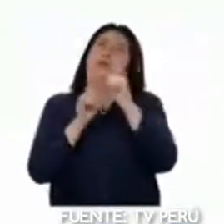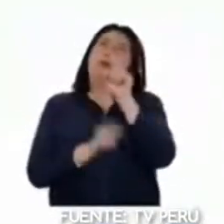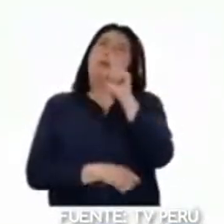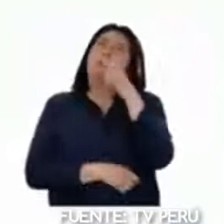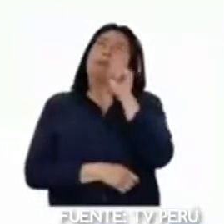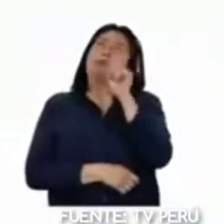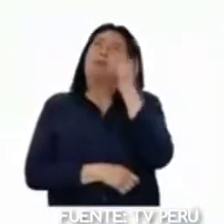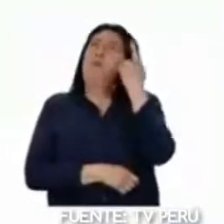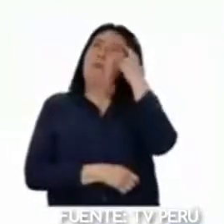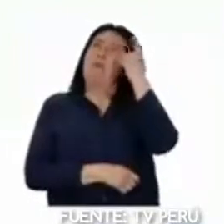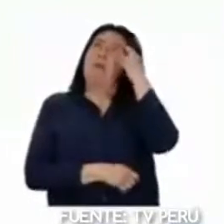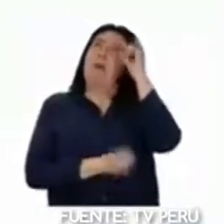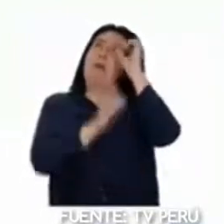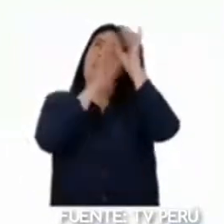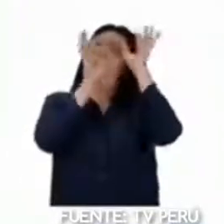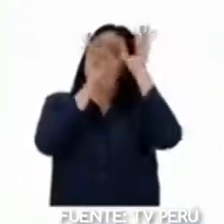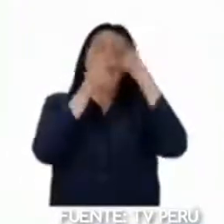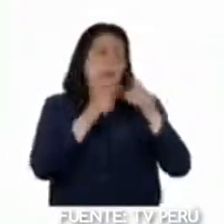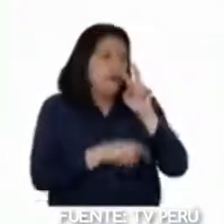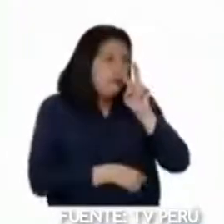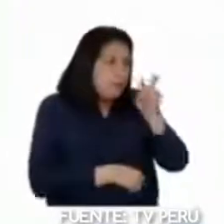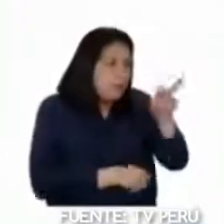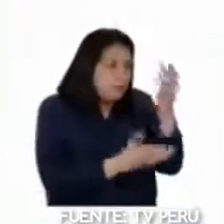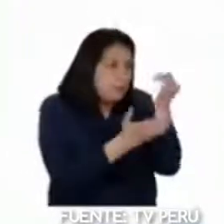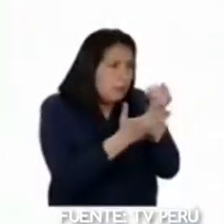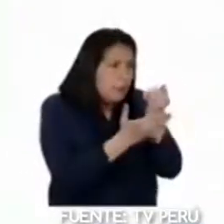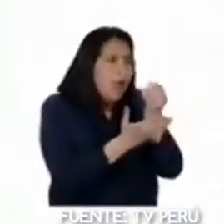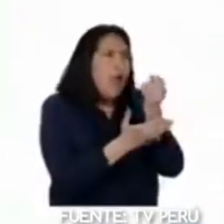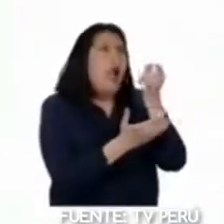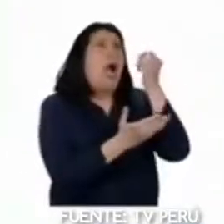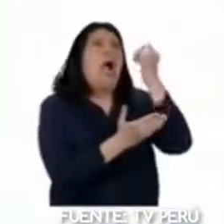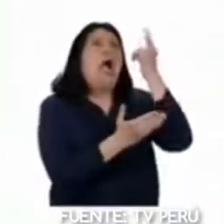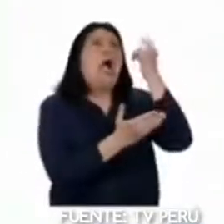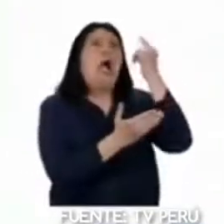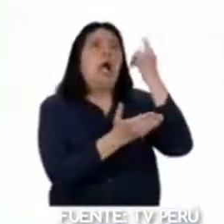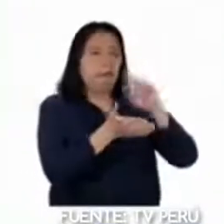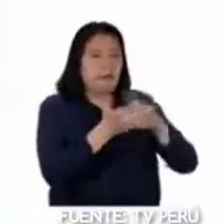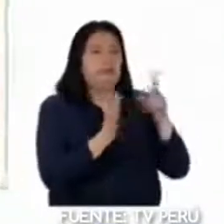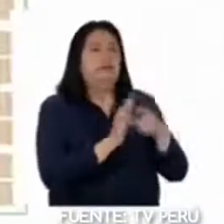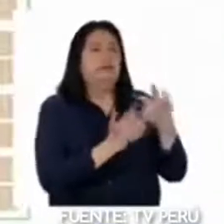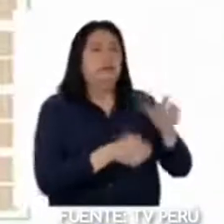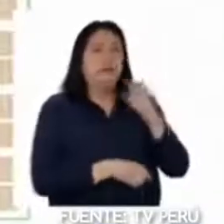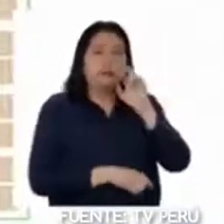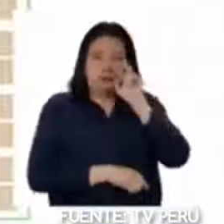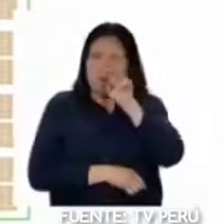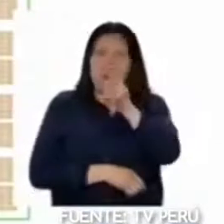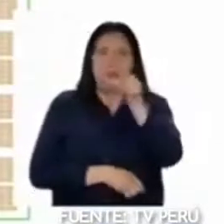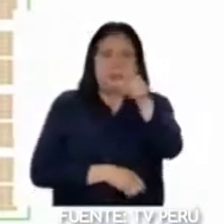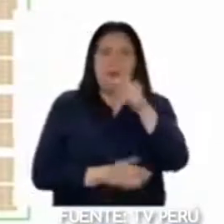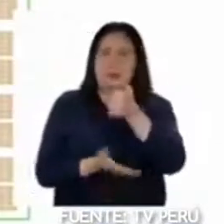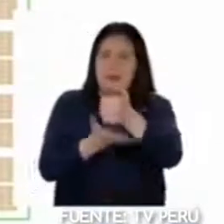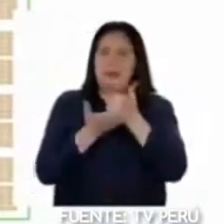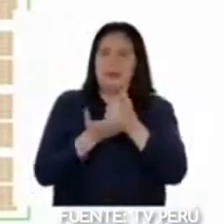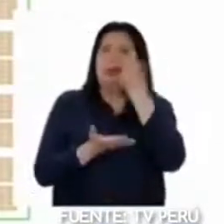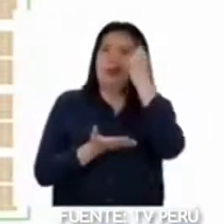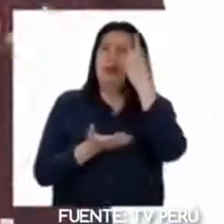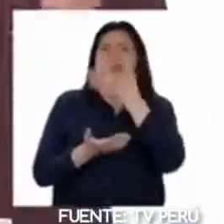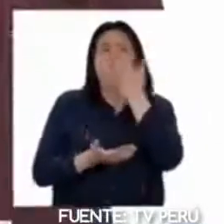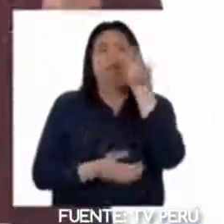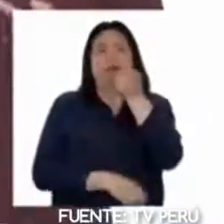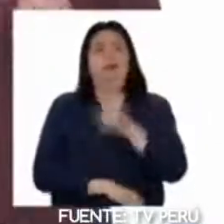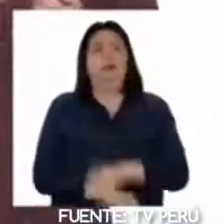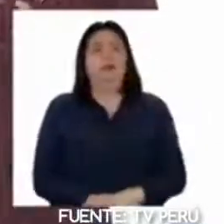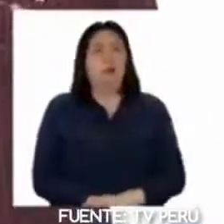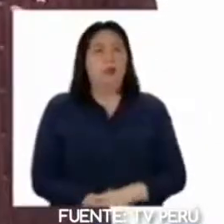palabras. Pero cuando lo vemos en una imagen, entendemos mejor lo que significa. Creo que ver esta imagen nos ayuda a entenderlo